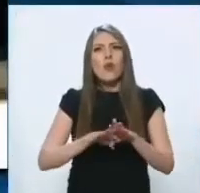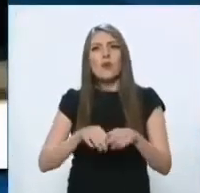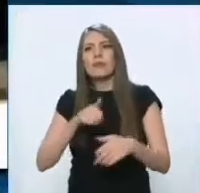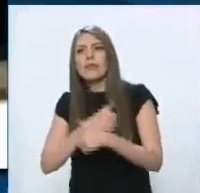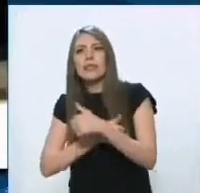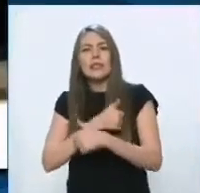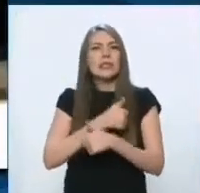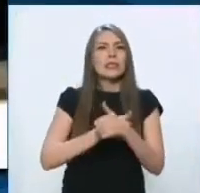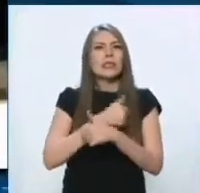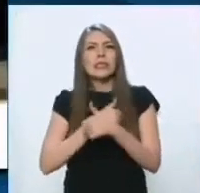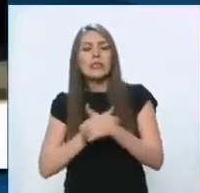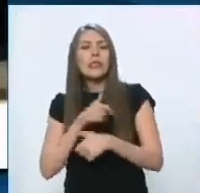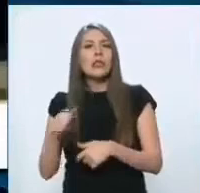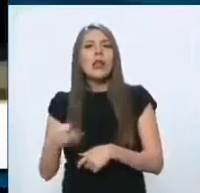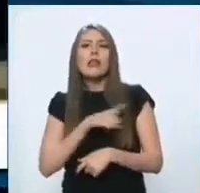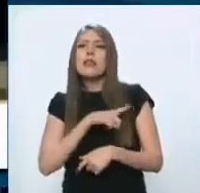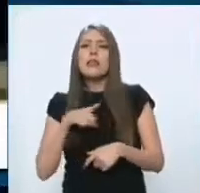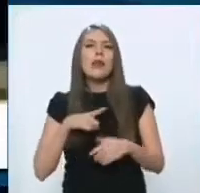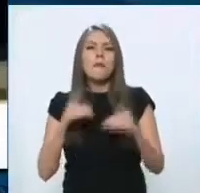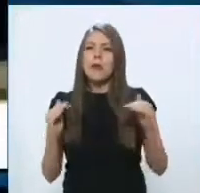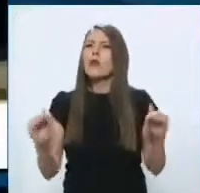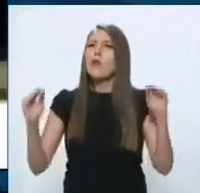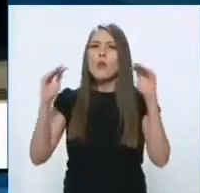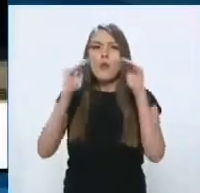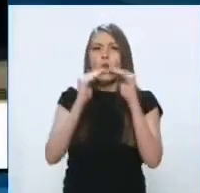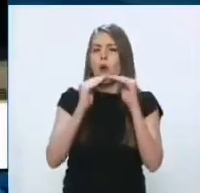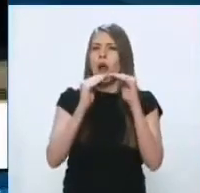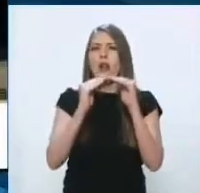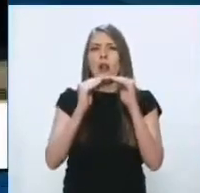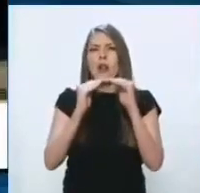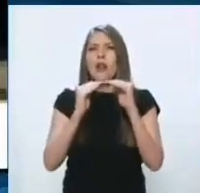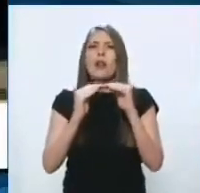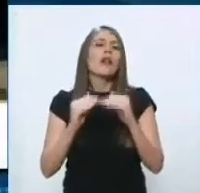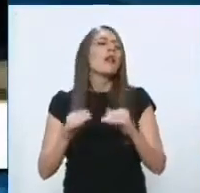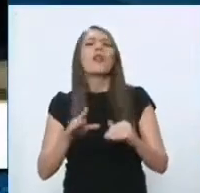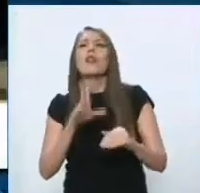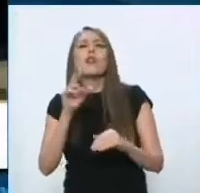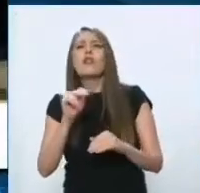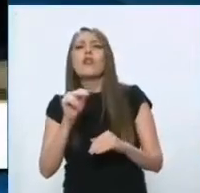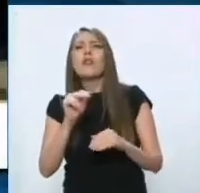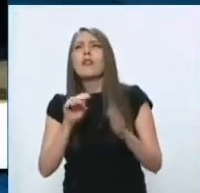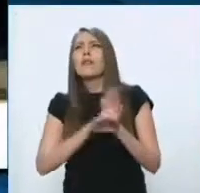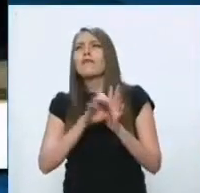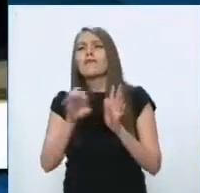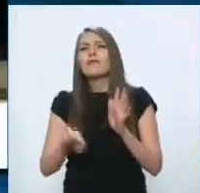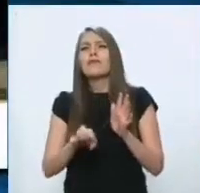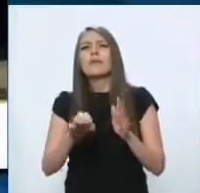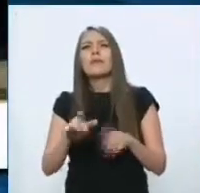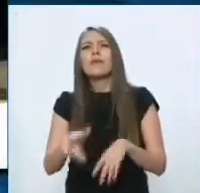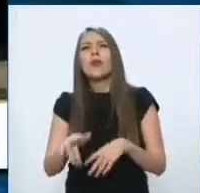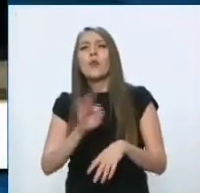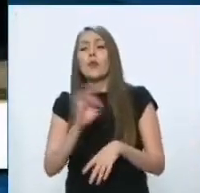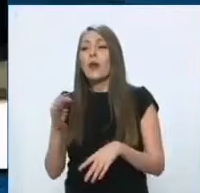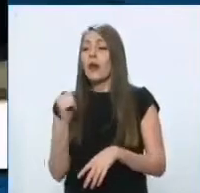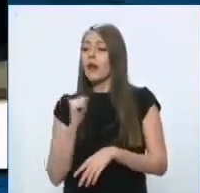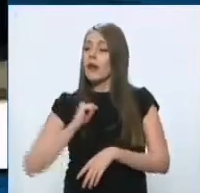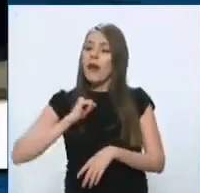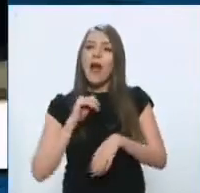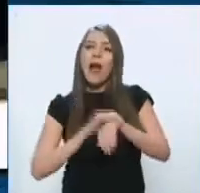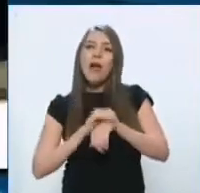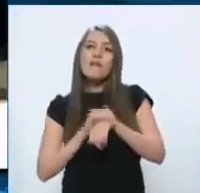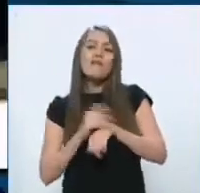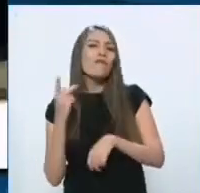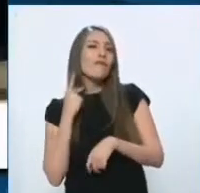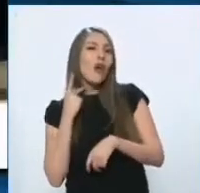en igualdad de circunstancias. No se vale, digamos, utilizar la influencia política o los sobornos para